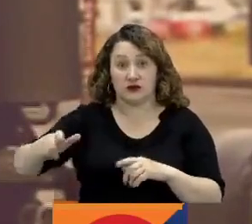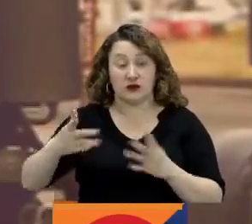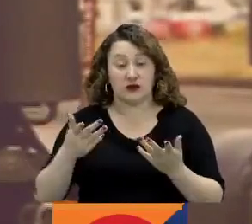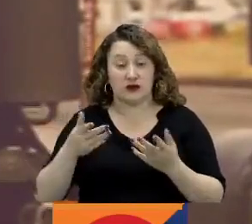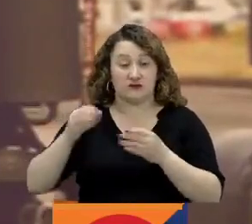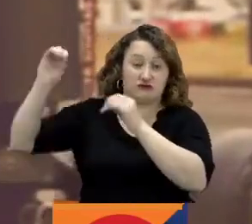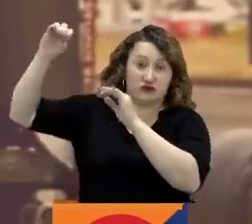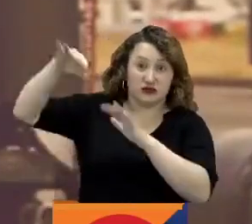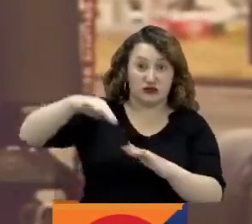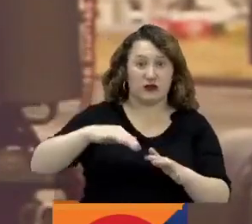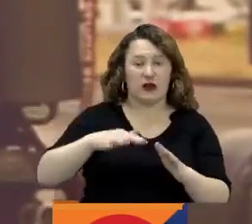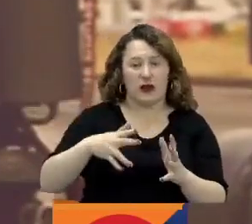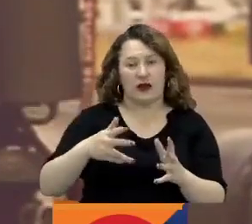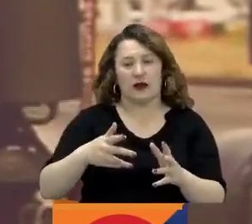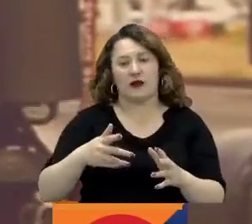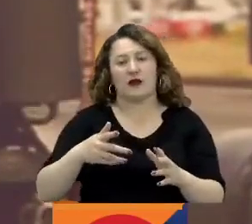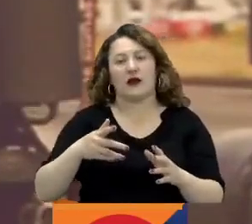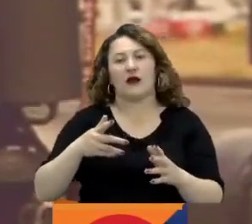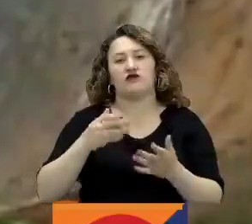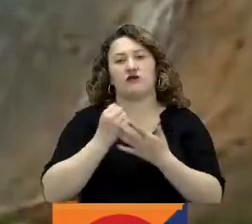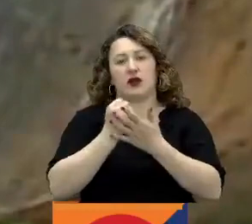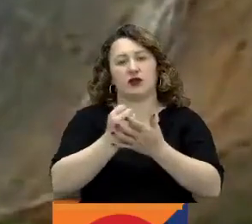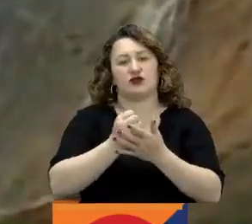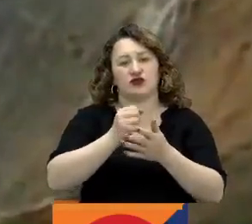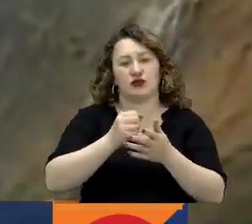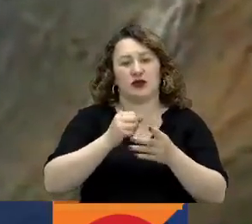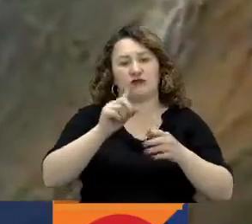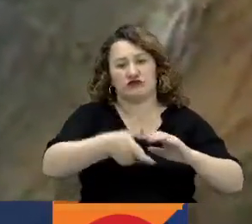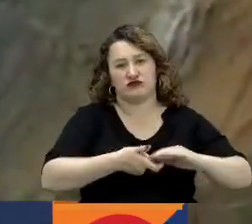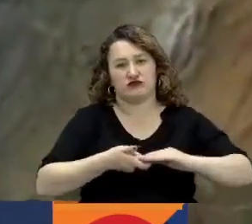derrumbe fueron retirados con una grúa.